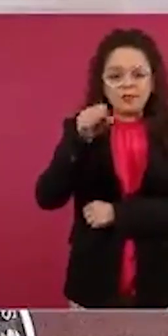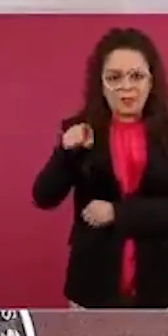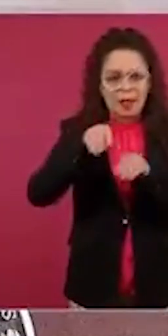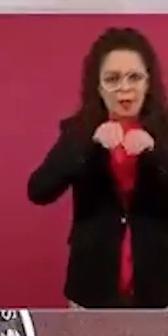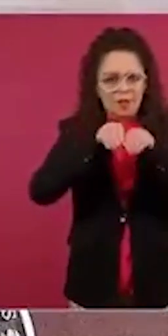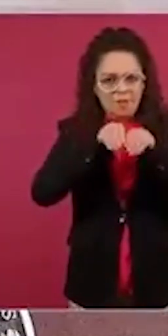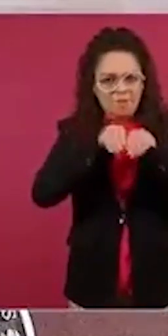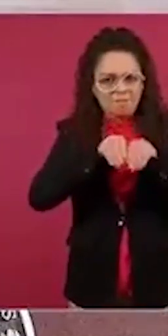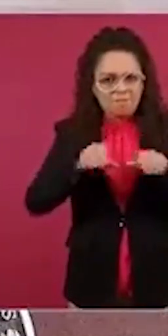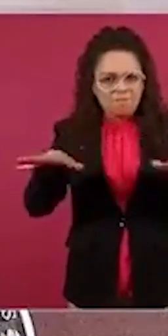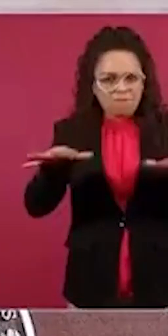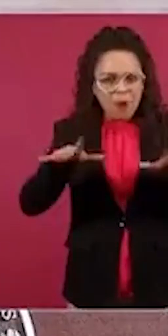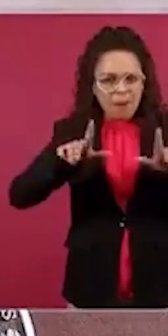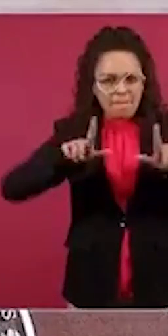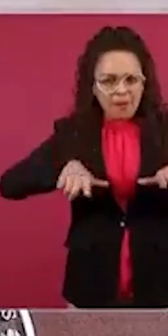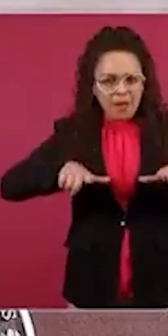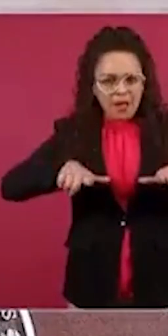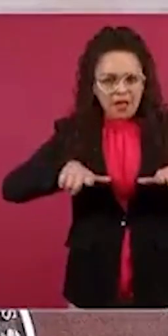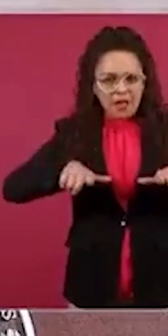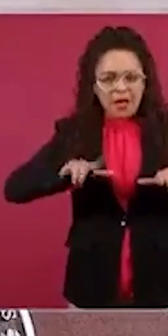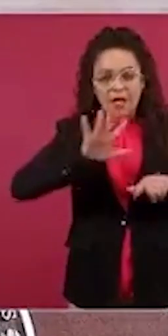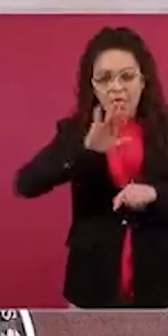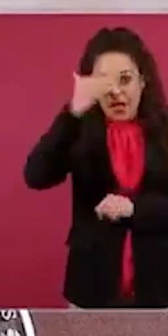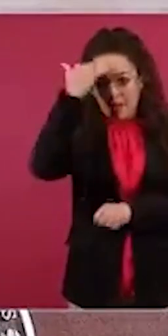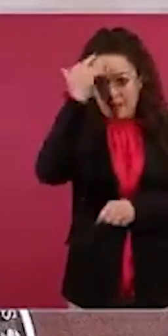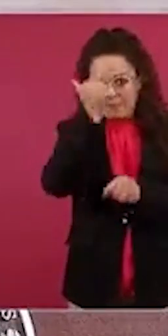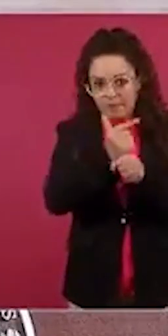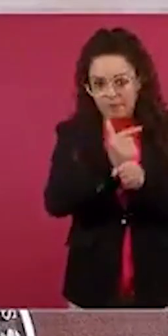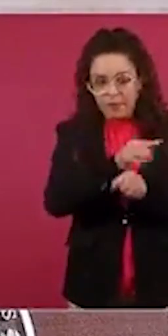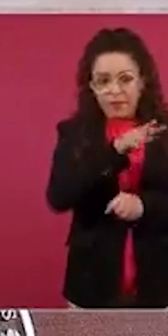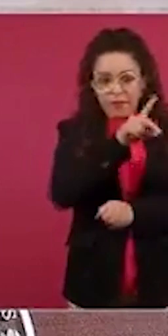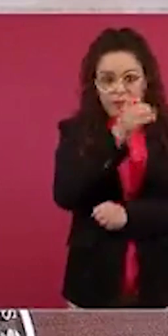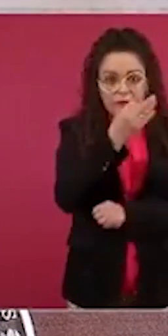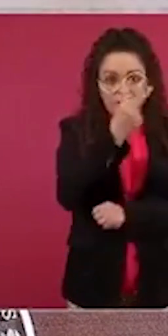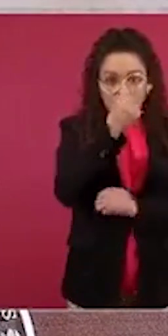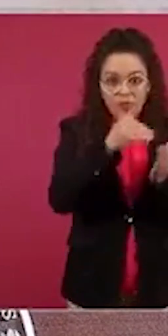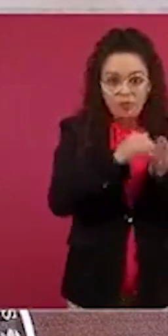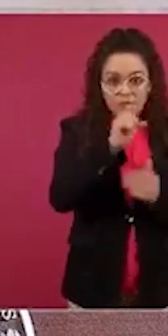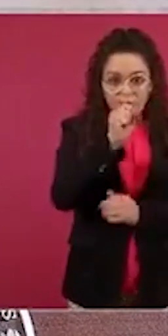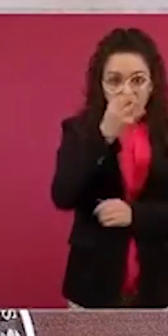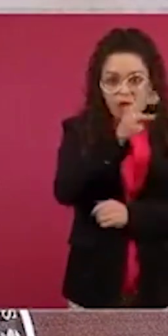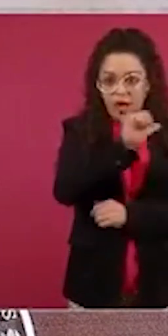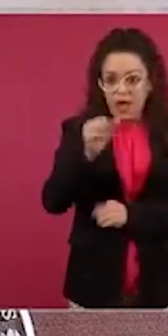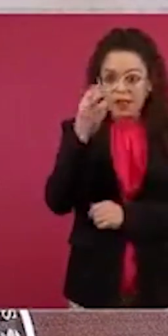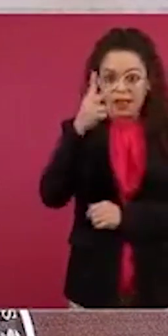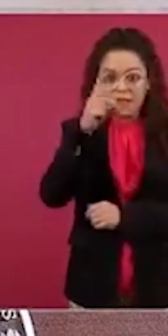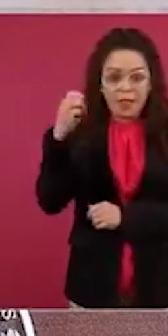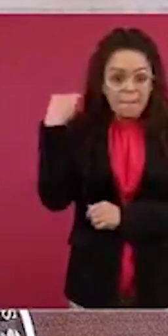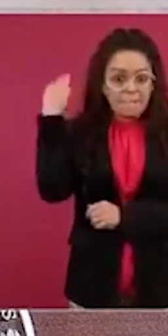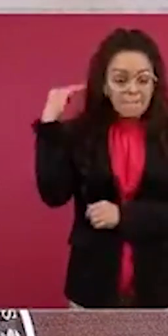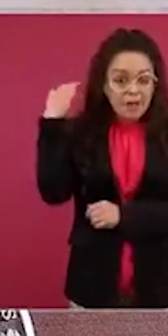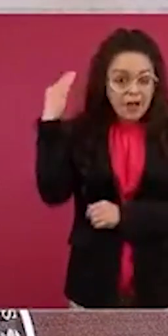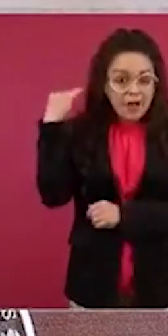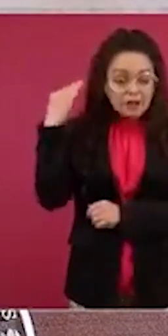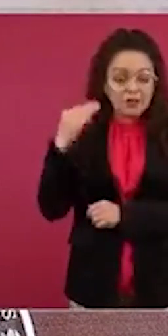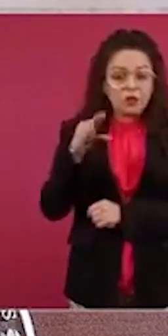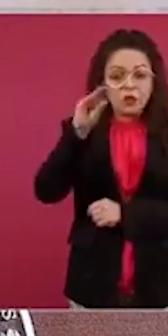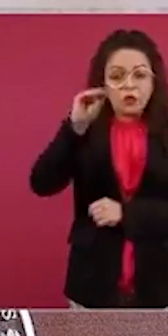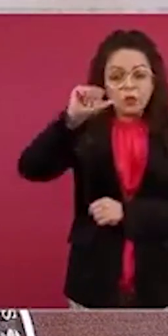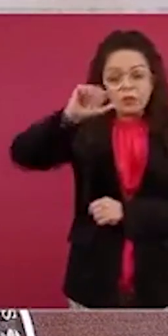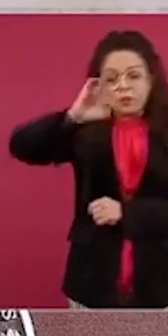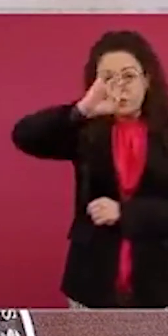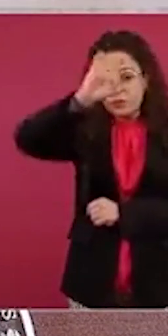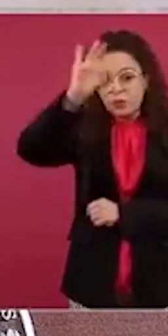tendencias en las redes sociales y recalcó que la mayoría de las cuentas con mensajes sobre la etiqueta narcopresidente provienen de